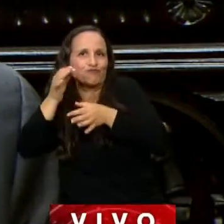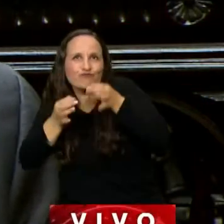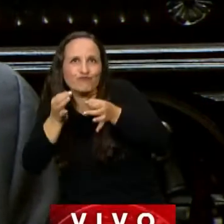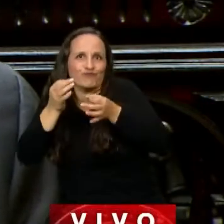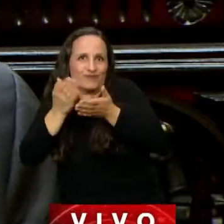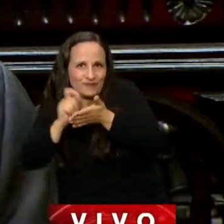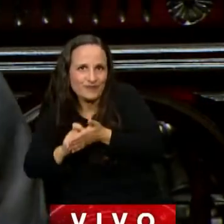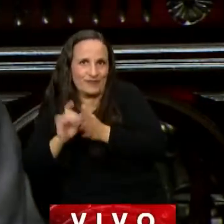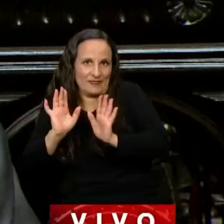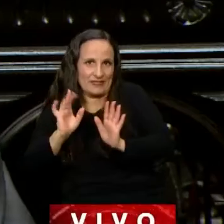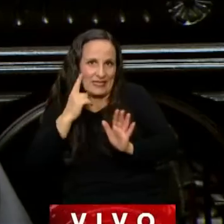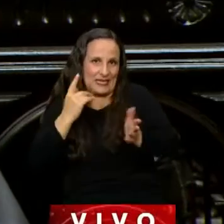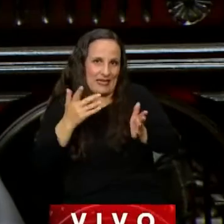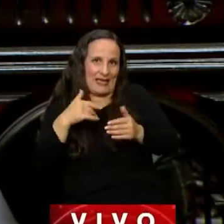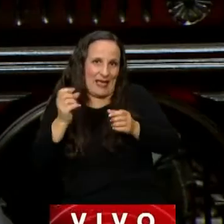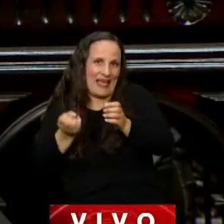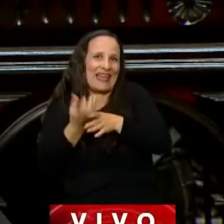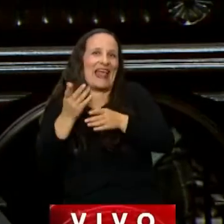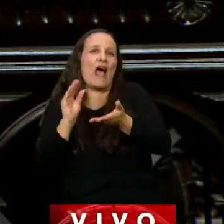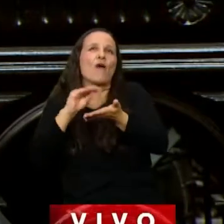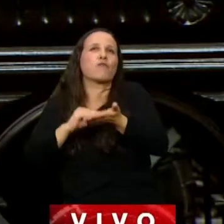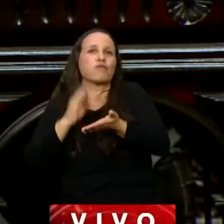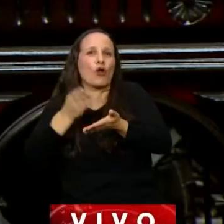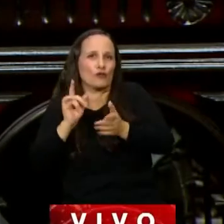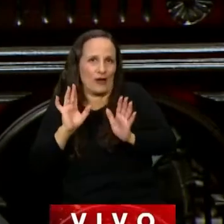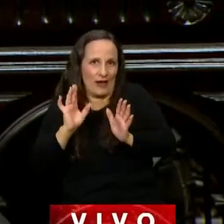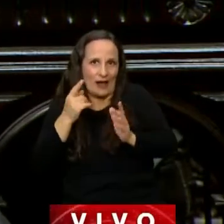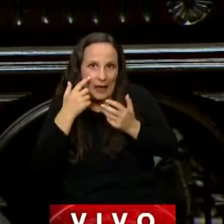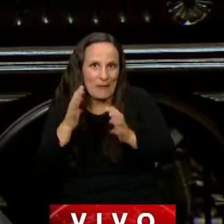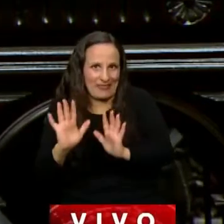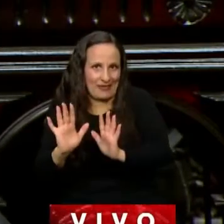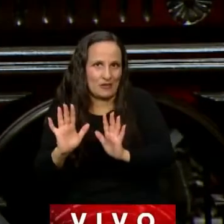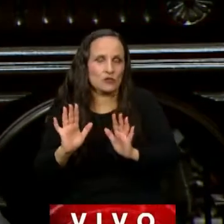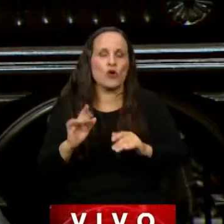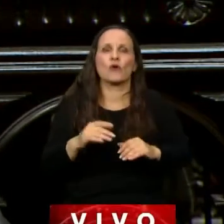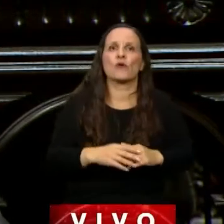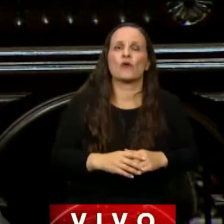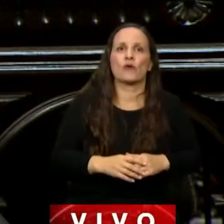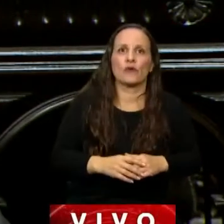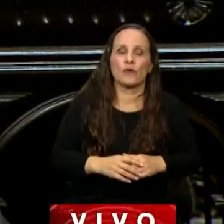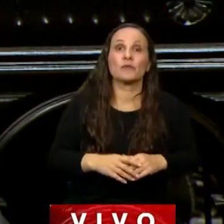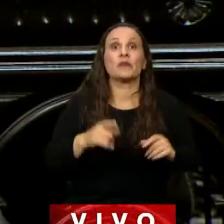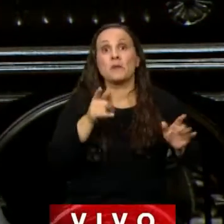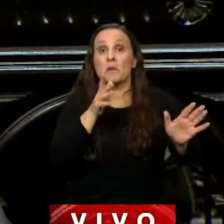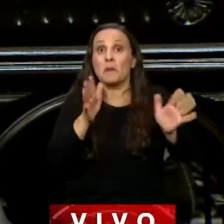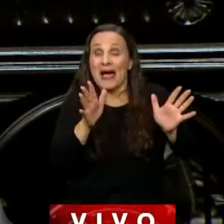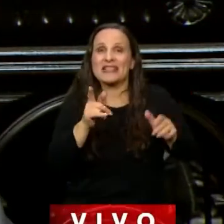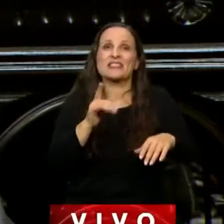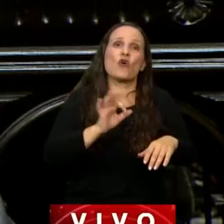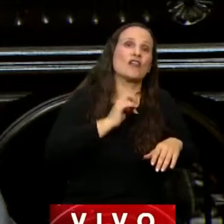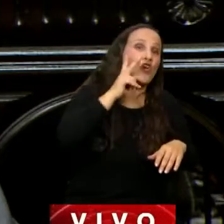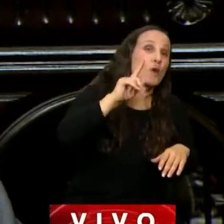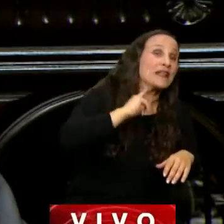se elabora en el 2004 y muy cercano a los que se alcanzó en el 2013, en